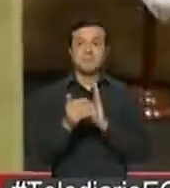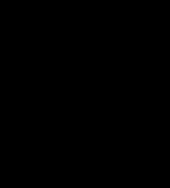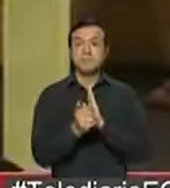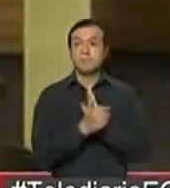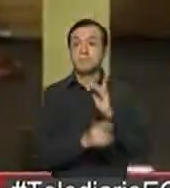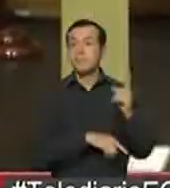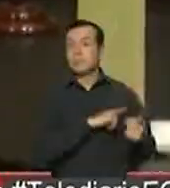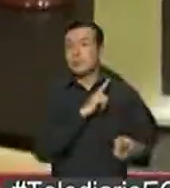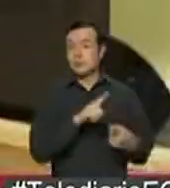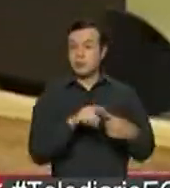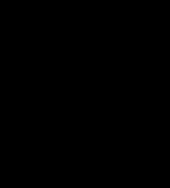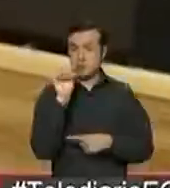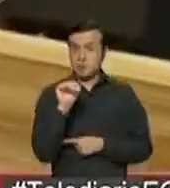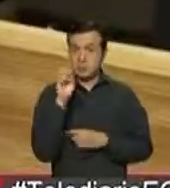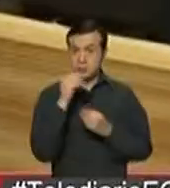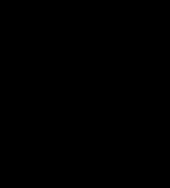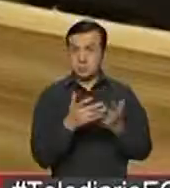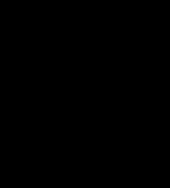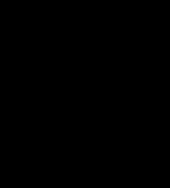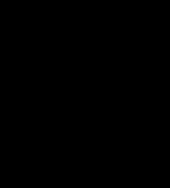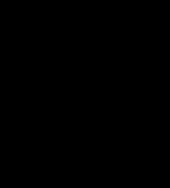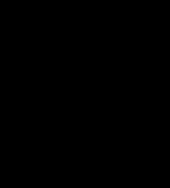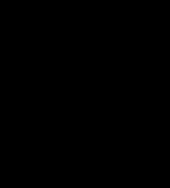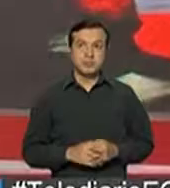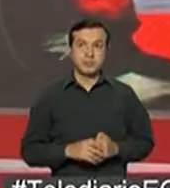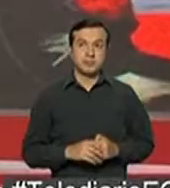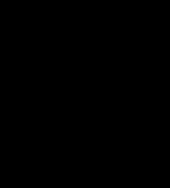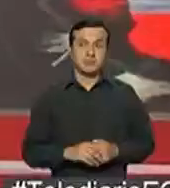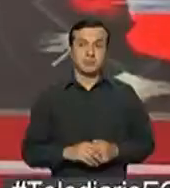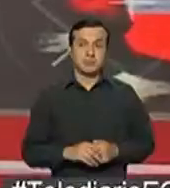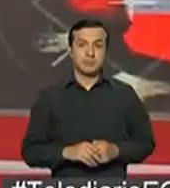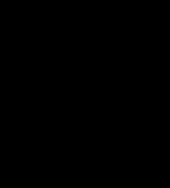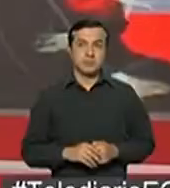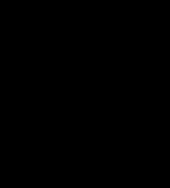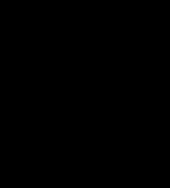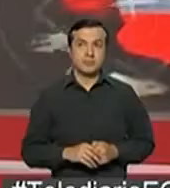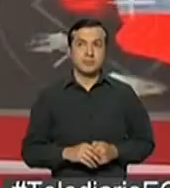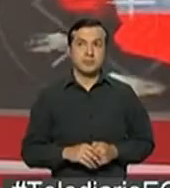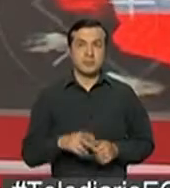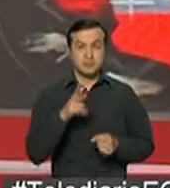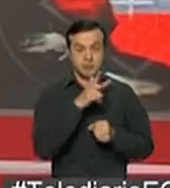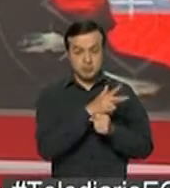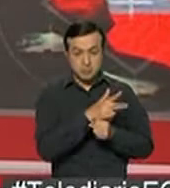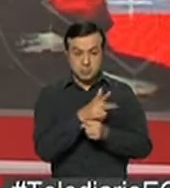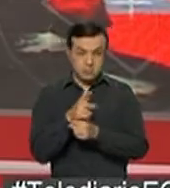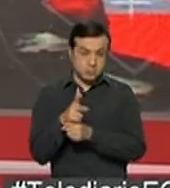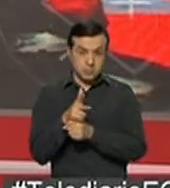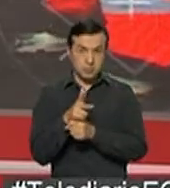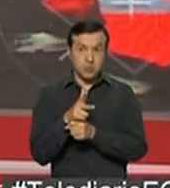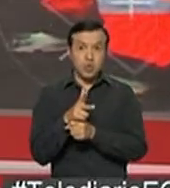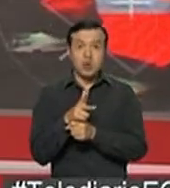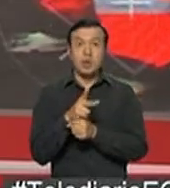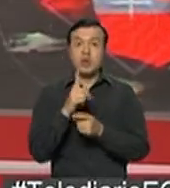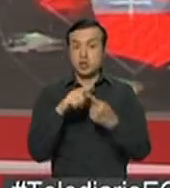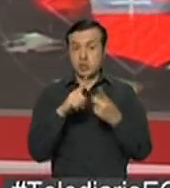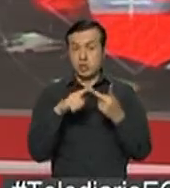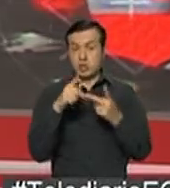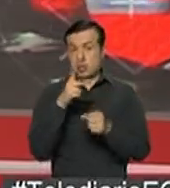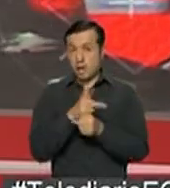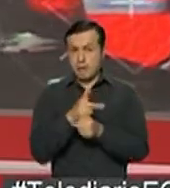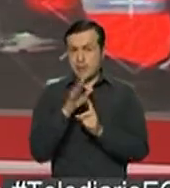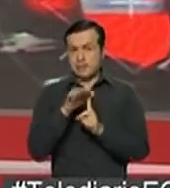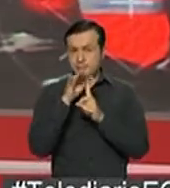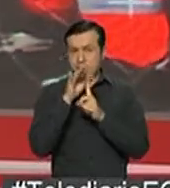extenderá hasta este martes. Ronito Panta, Medios Públicos. Con cámaras de videovigilancia y una infrarroja, un equipo técnico del